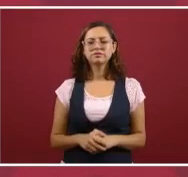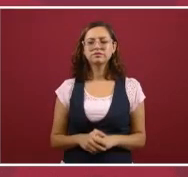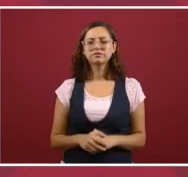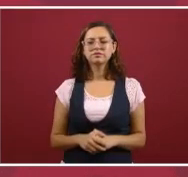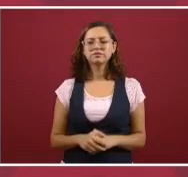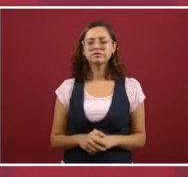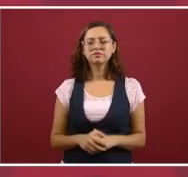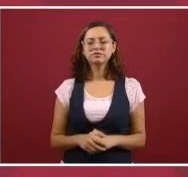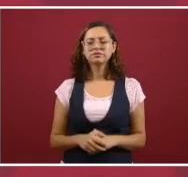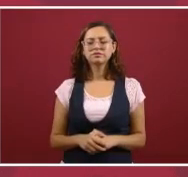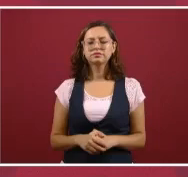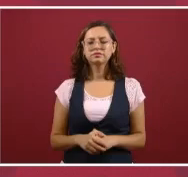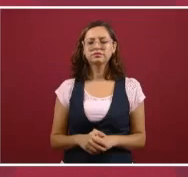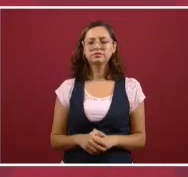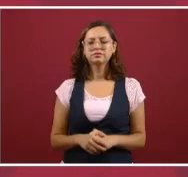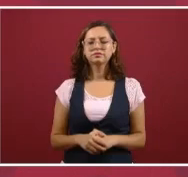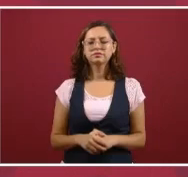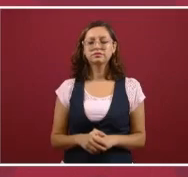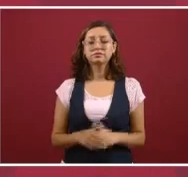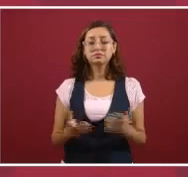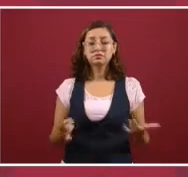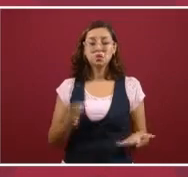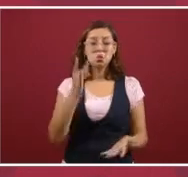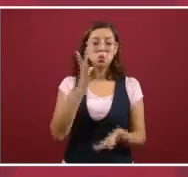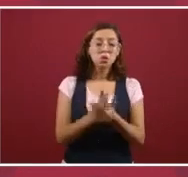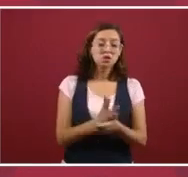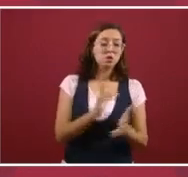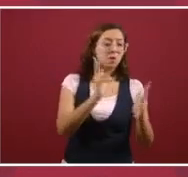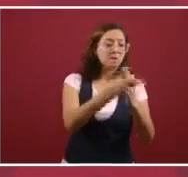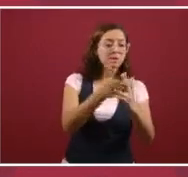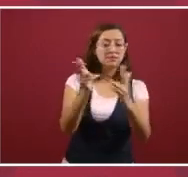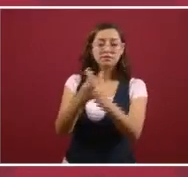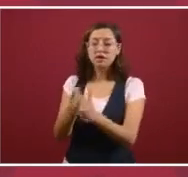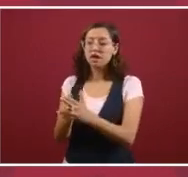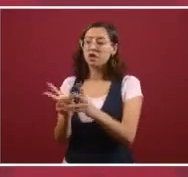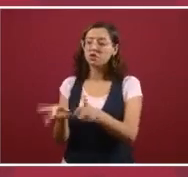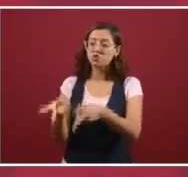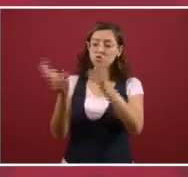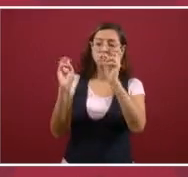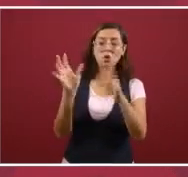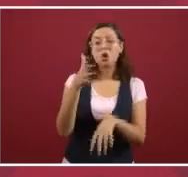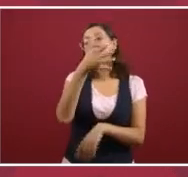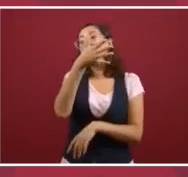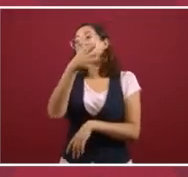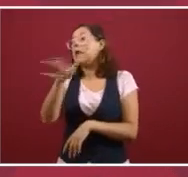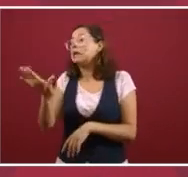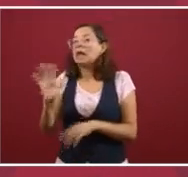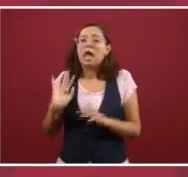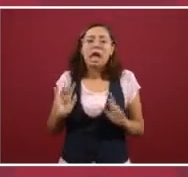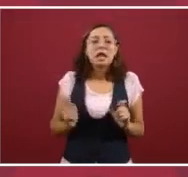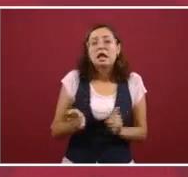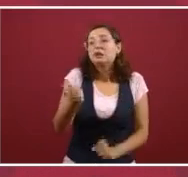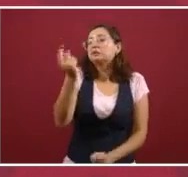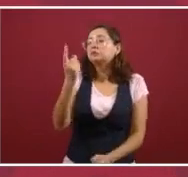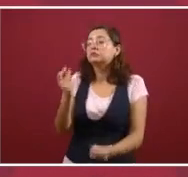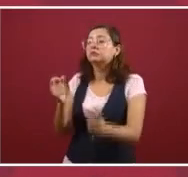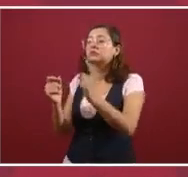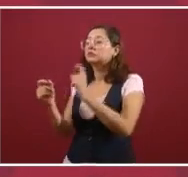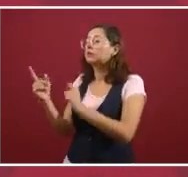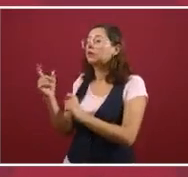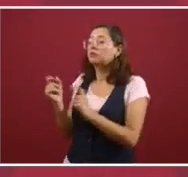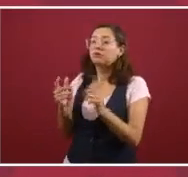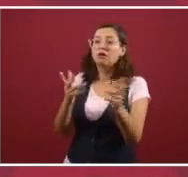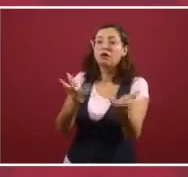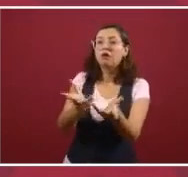el homicidio o el robo en general. Estamos hablando de